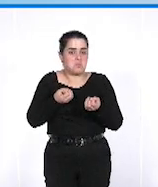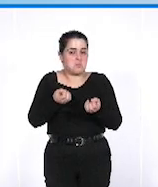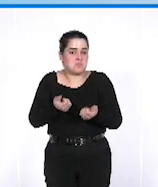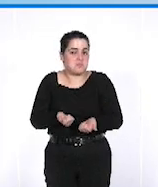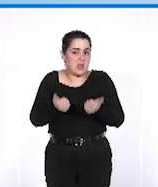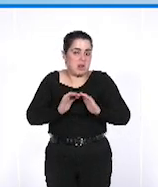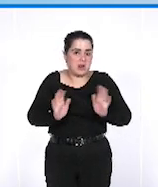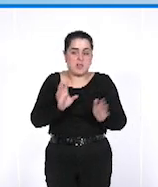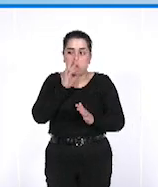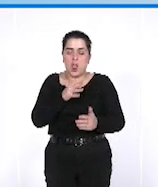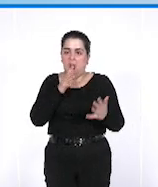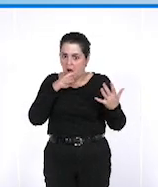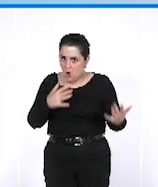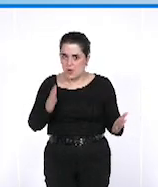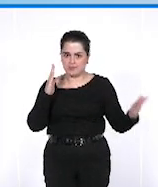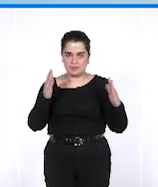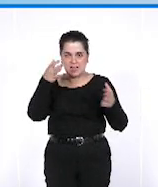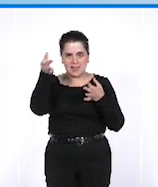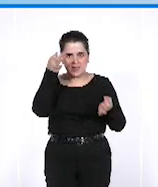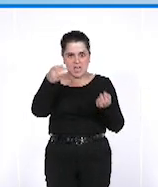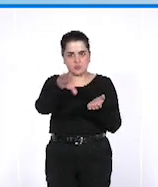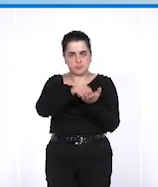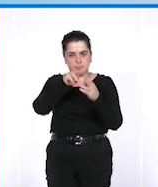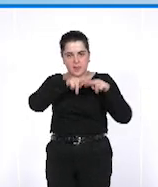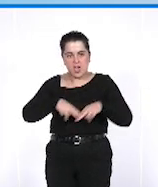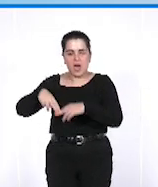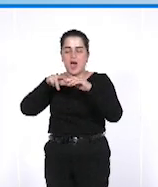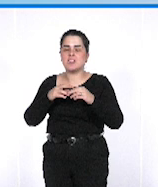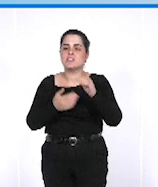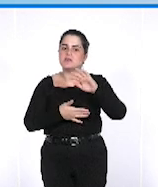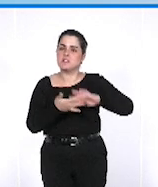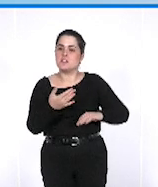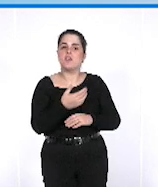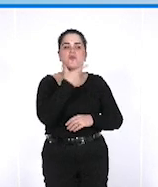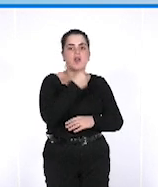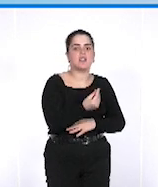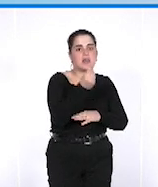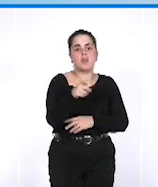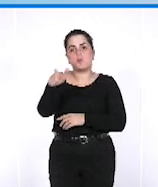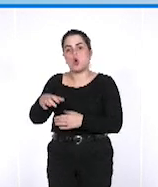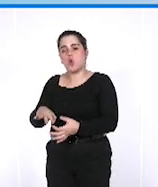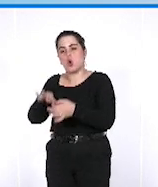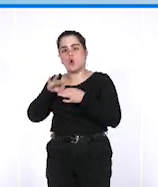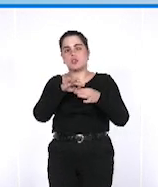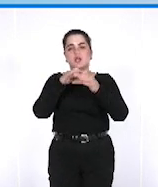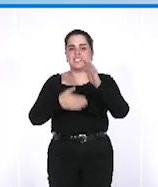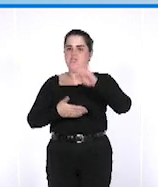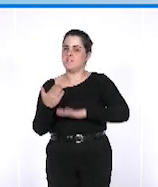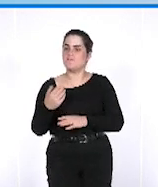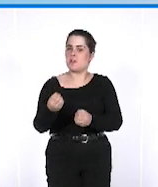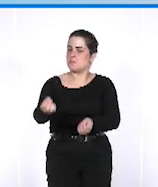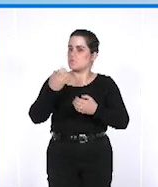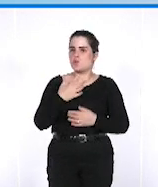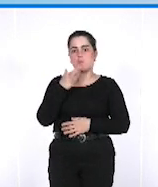porque estamos analizando todavía los datos pero el mensaje que nos trasladan facilitadores y conectores es es muy positivo no de